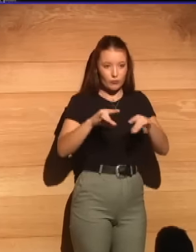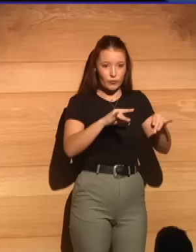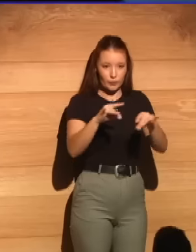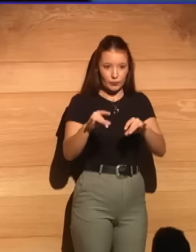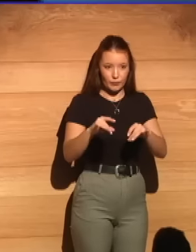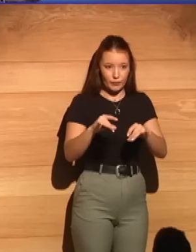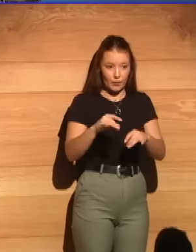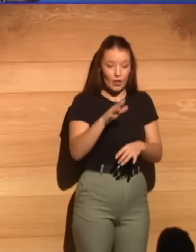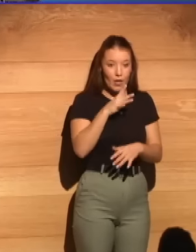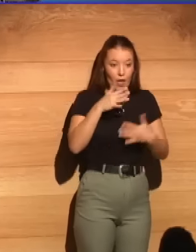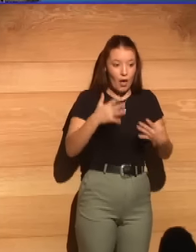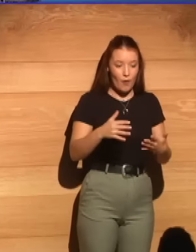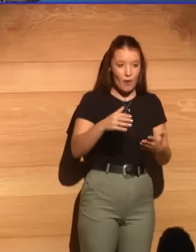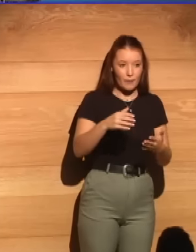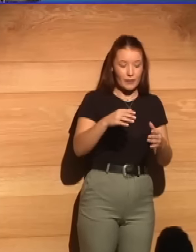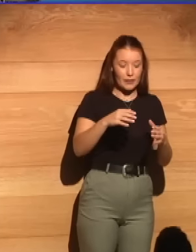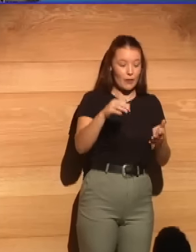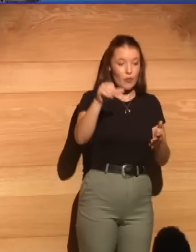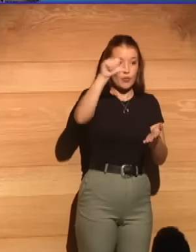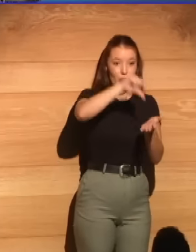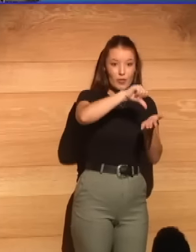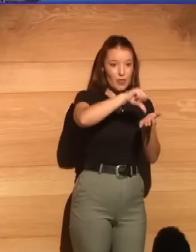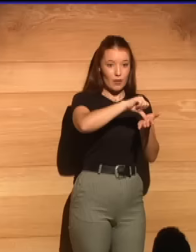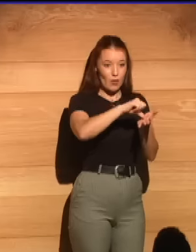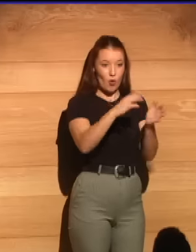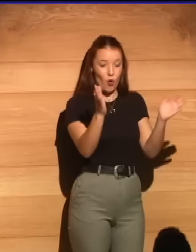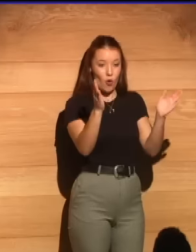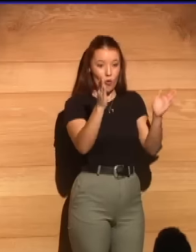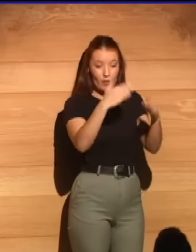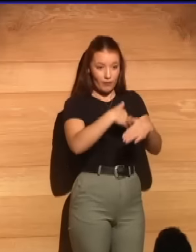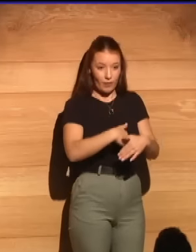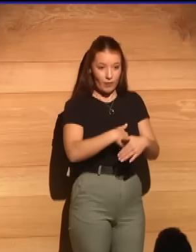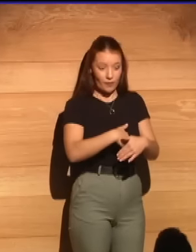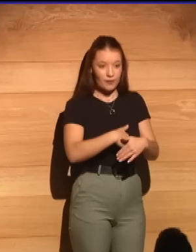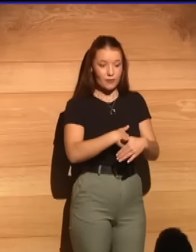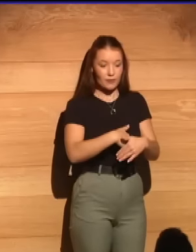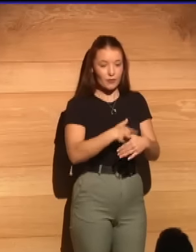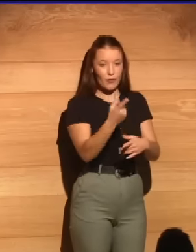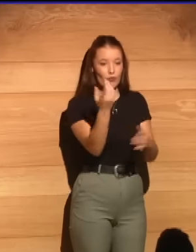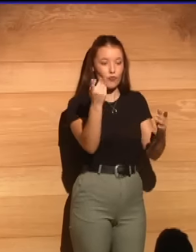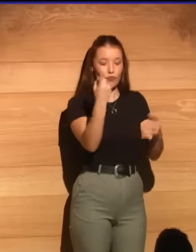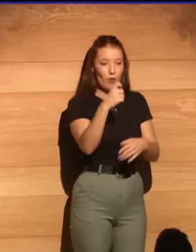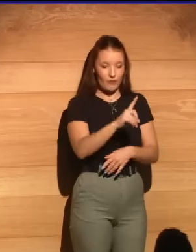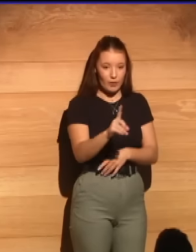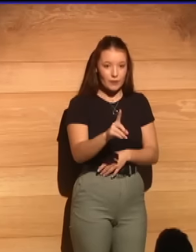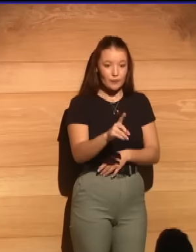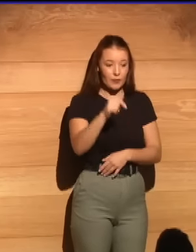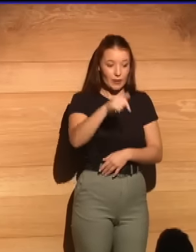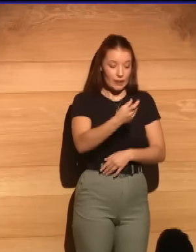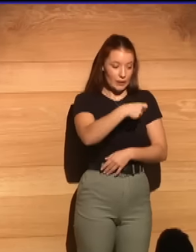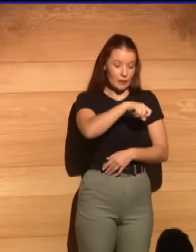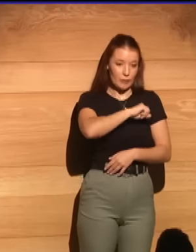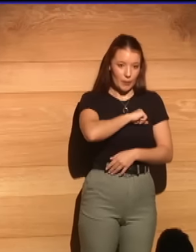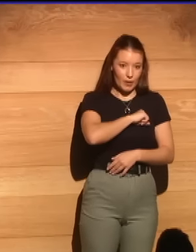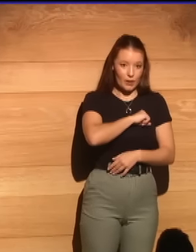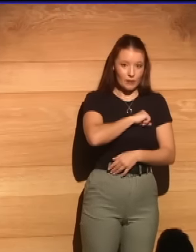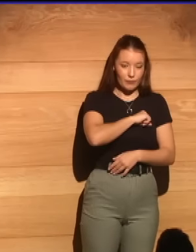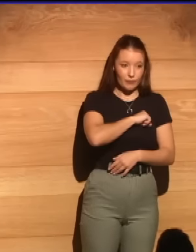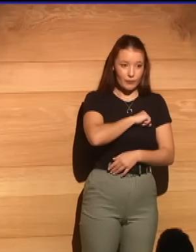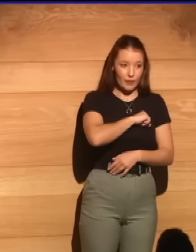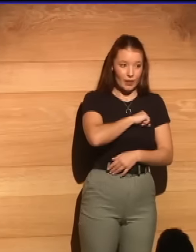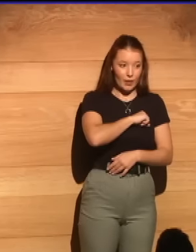centro de una capital para poder teletrabajar. Y lo que está pasando, y un efecto de la pandemia en España, es que muchas personas se están empadronando en sus